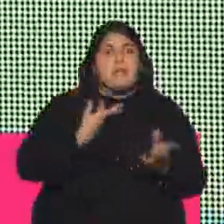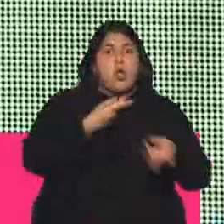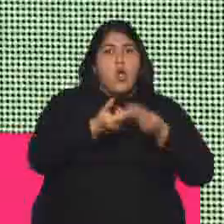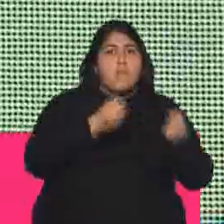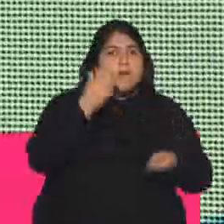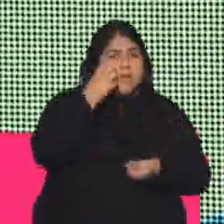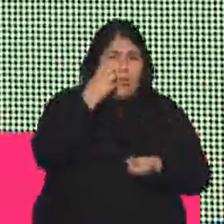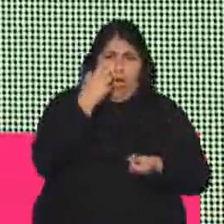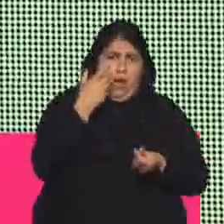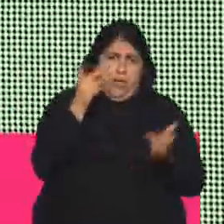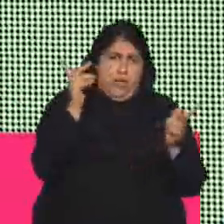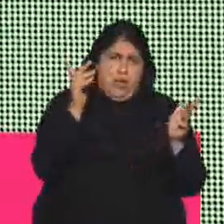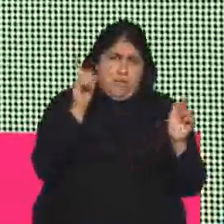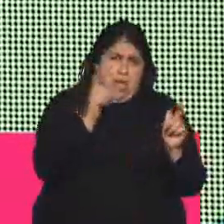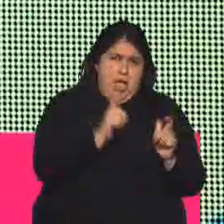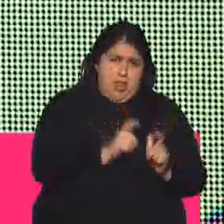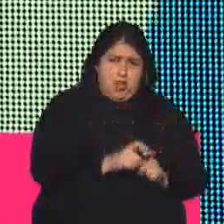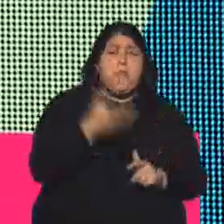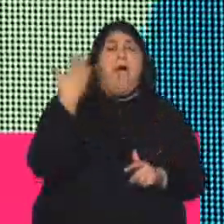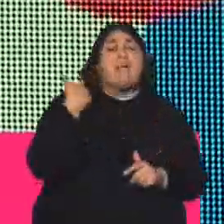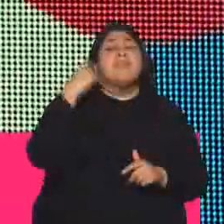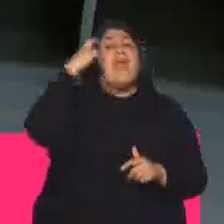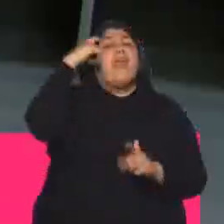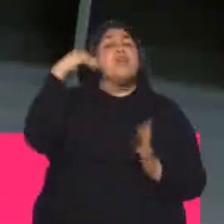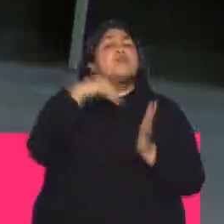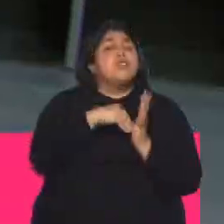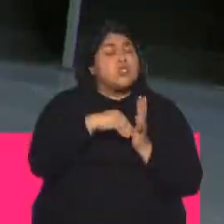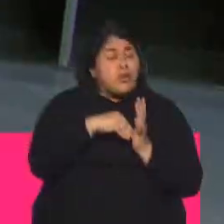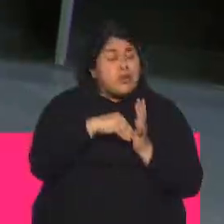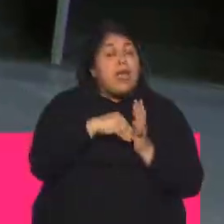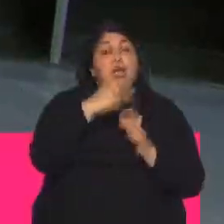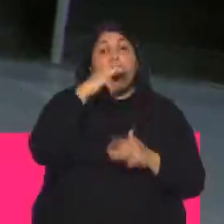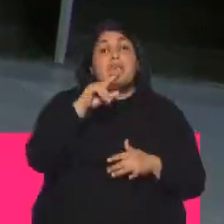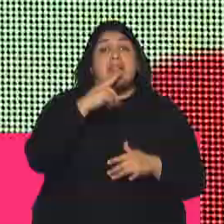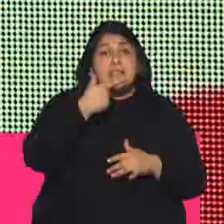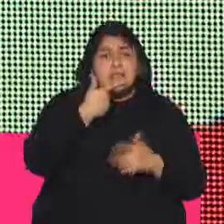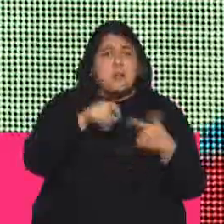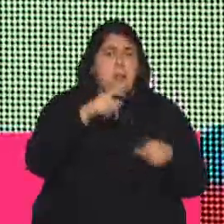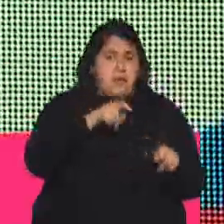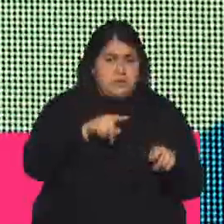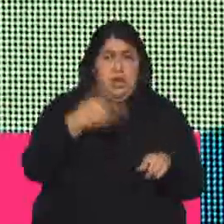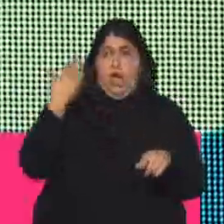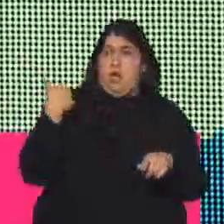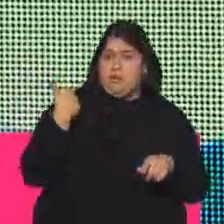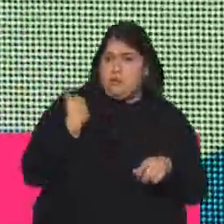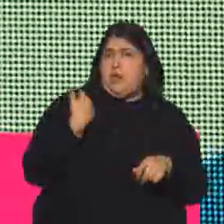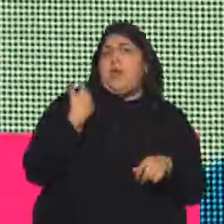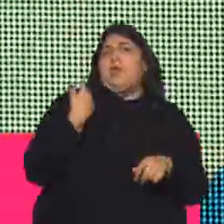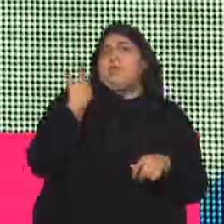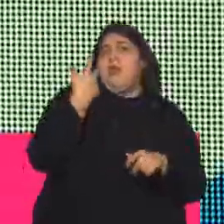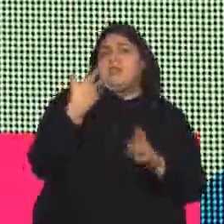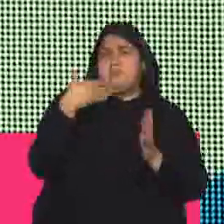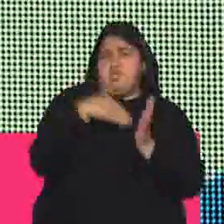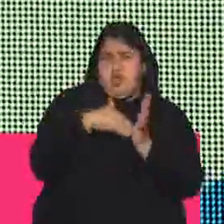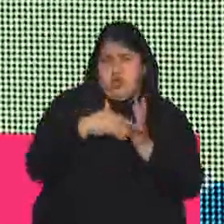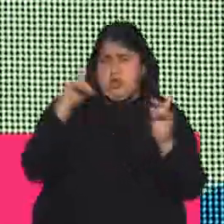celulares. Mira, se habían vendido 10 millones de celulares en el 2017. El año pasado se vendieron 6.300.000. O sea, casi un 40%